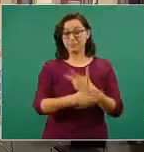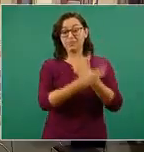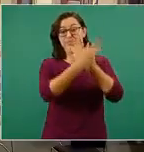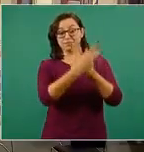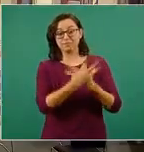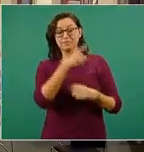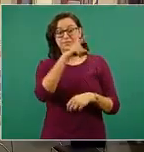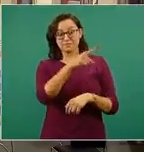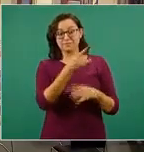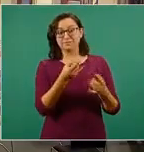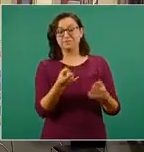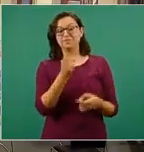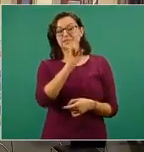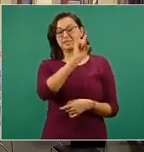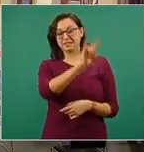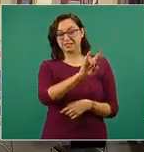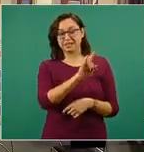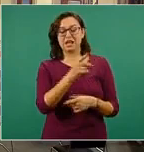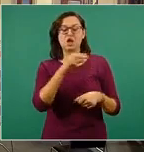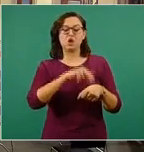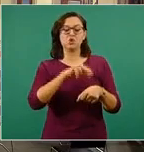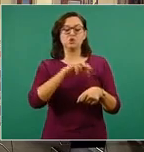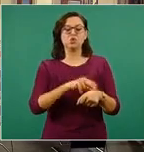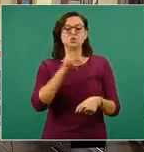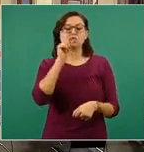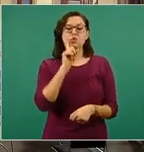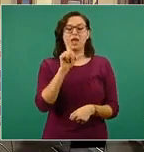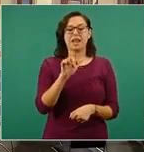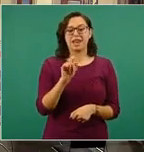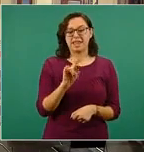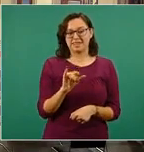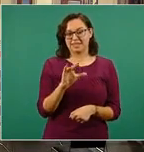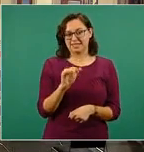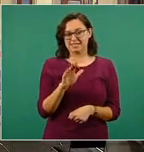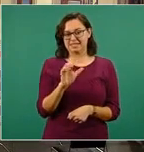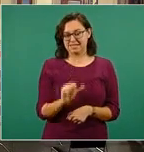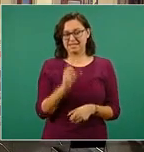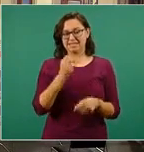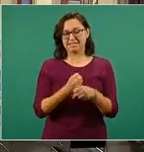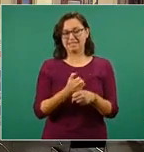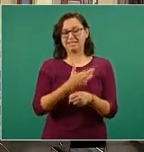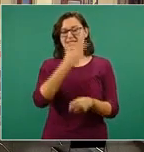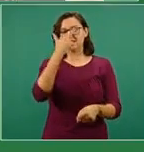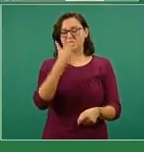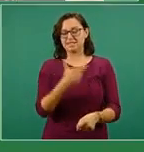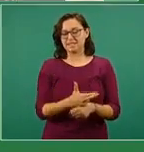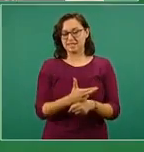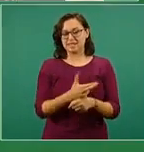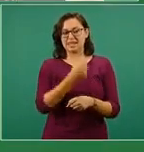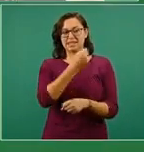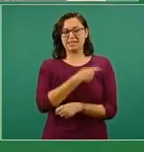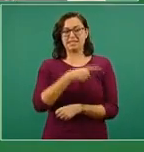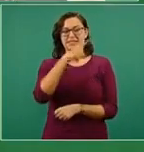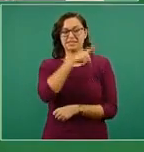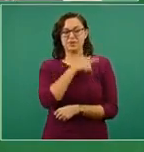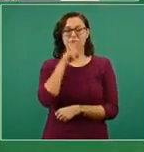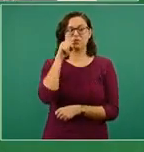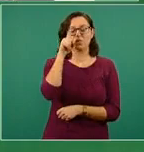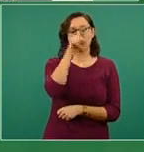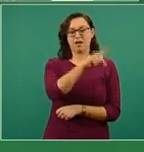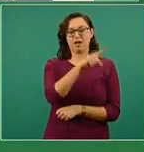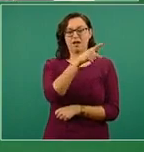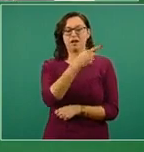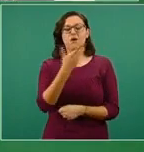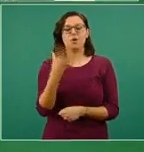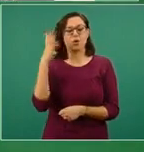mi querida amiga la doctora Leticia Delgado, secretaria de Salud del bello estado de Colima.